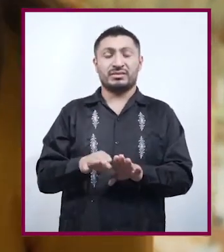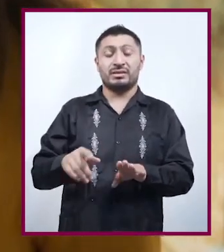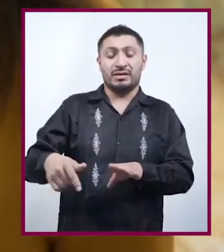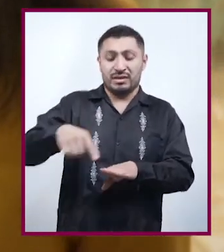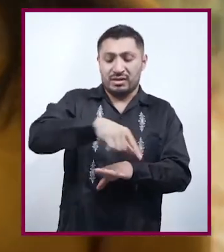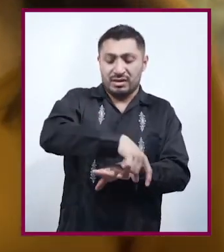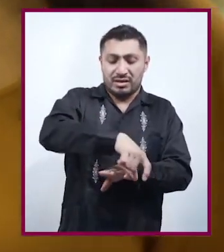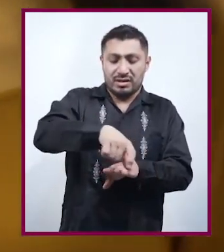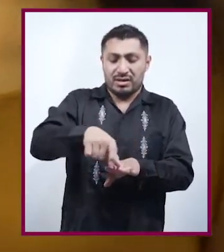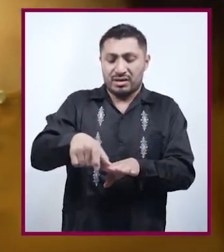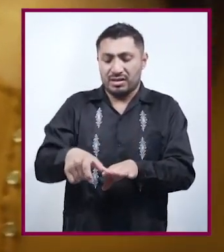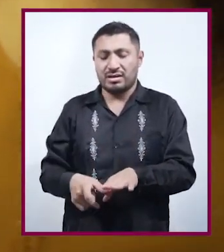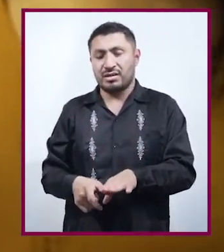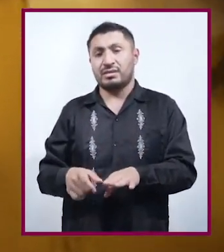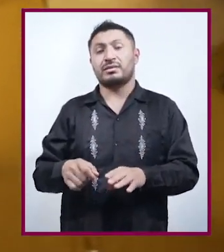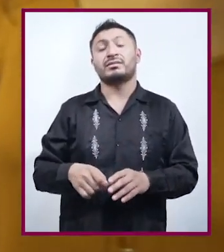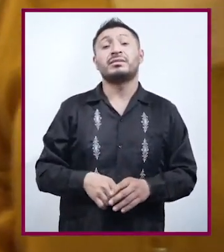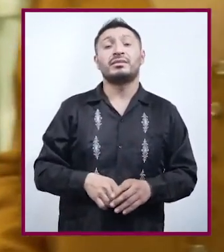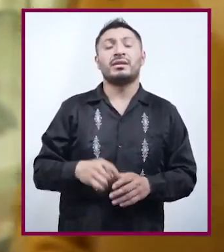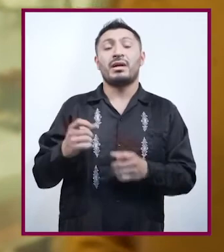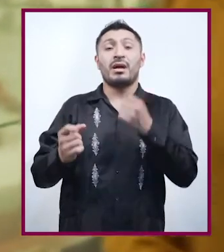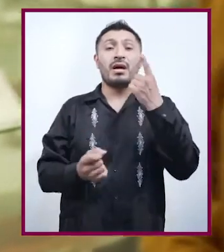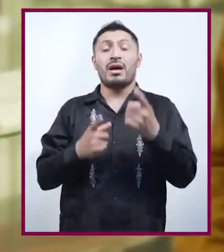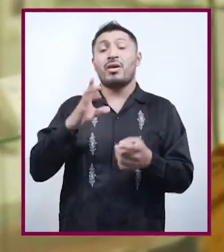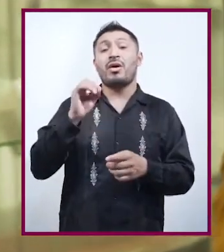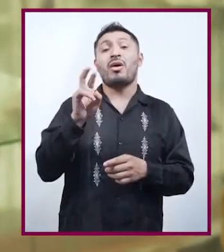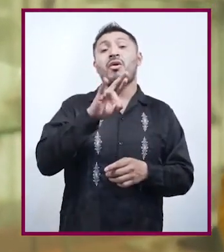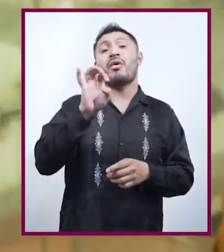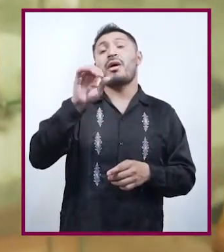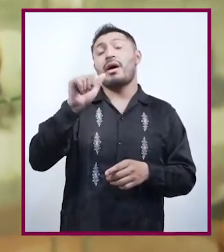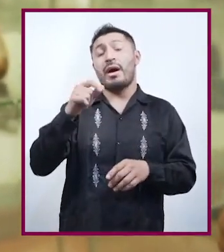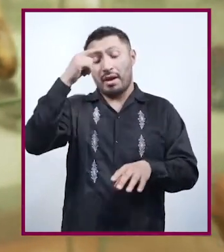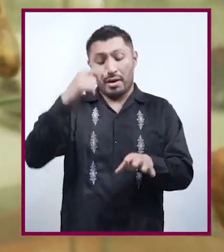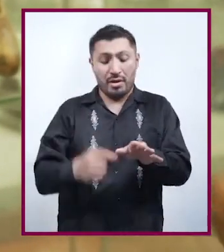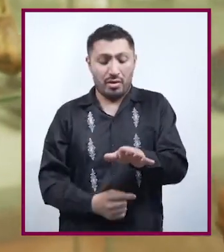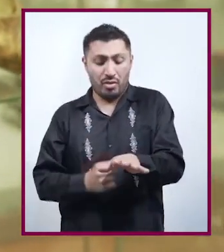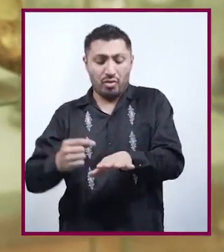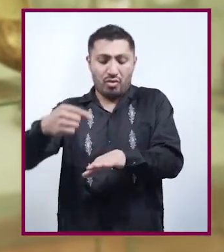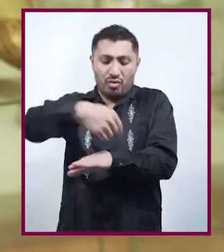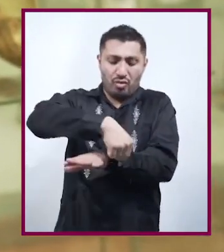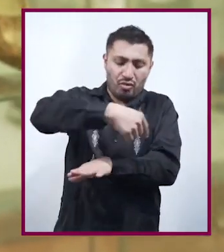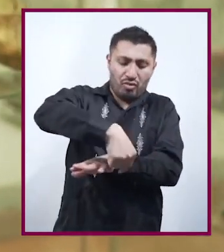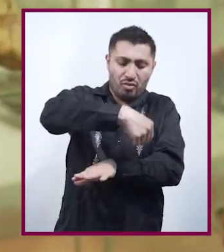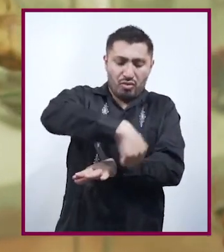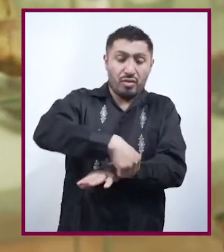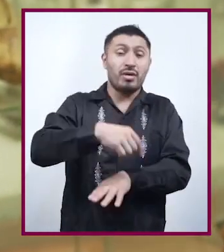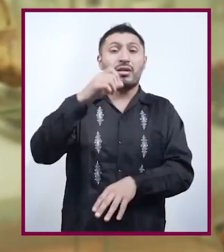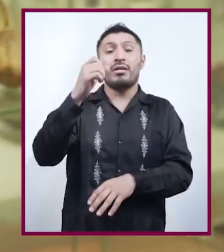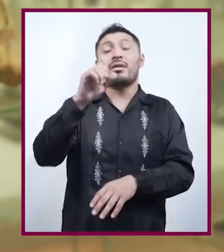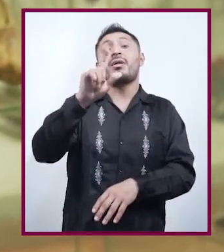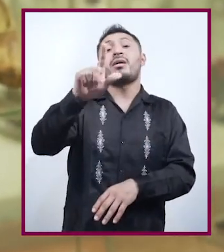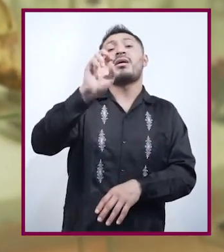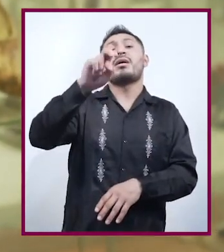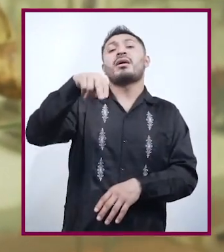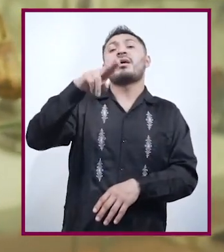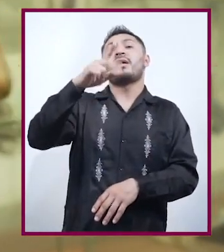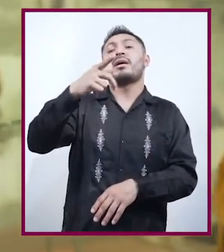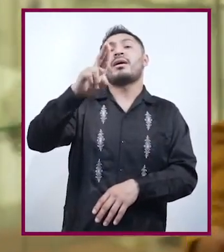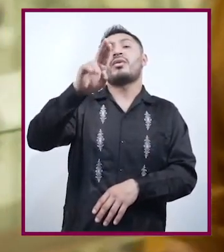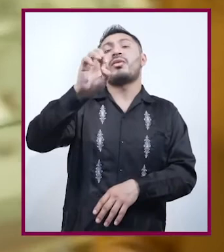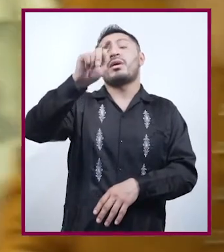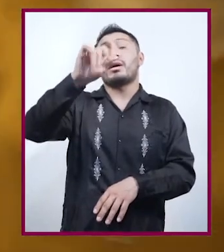nosotros, que es la parte delantera del calzado. Algunos llevan correas para sujetarse, otros